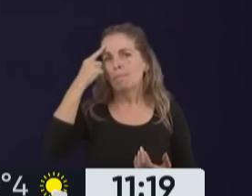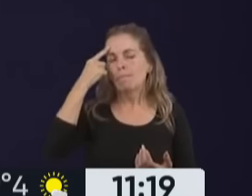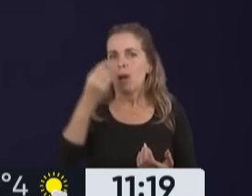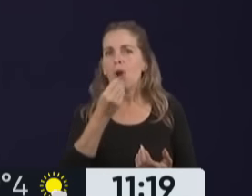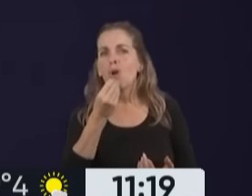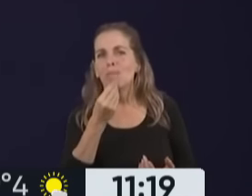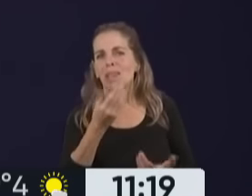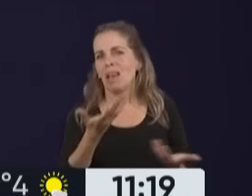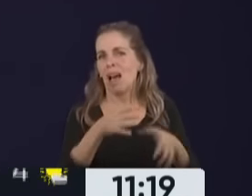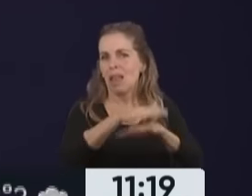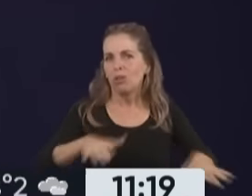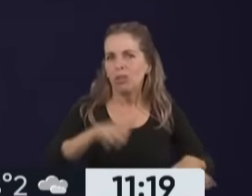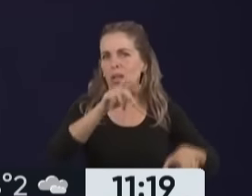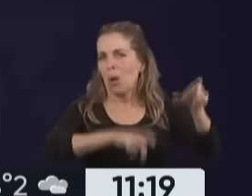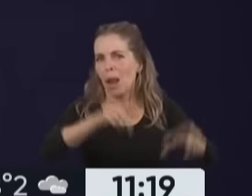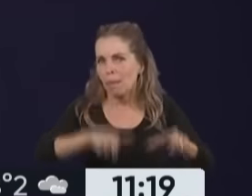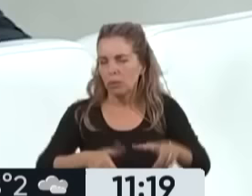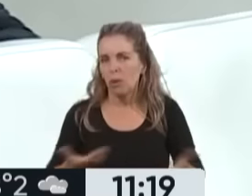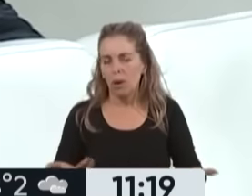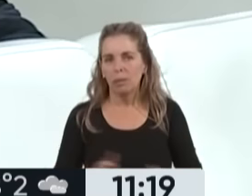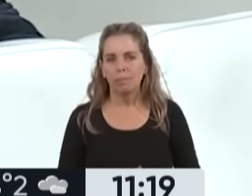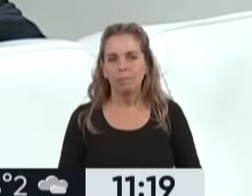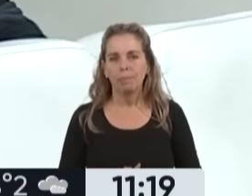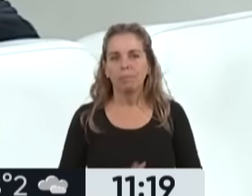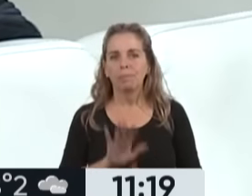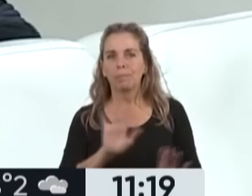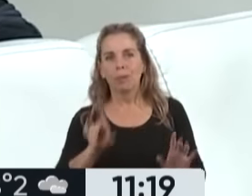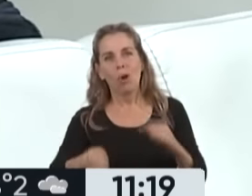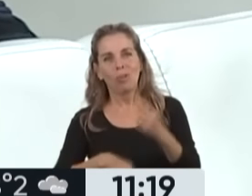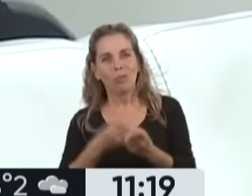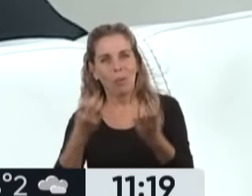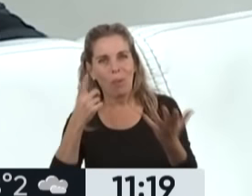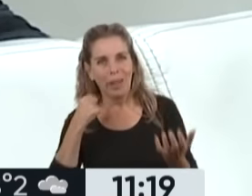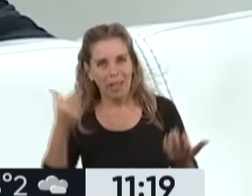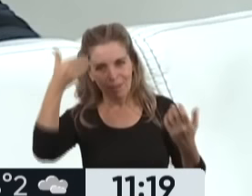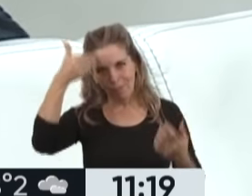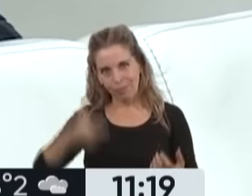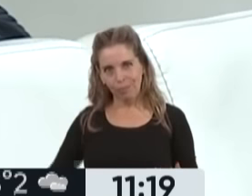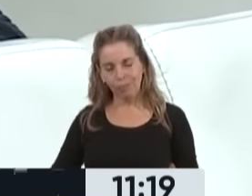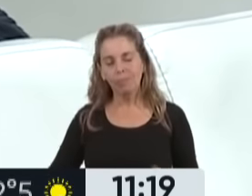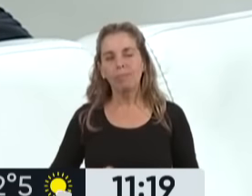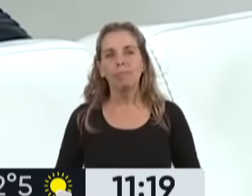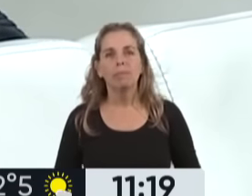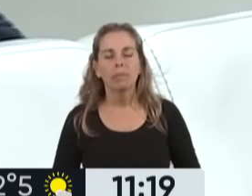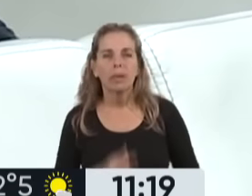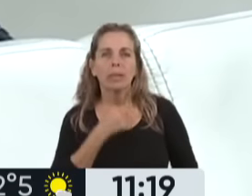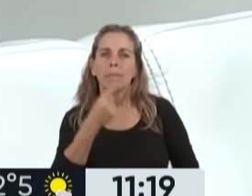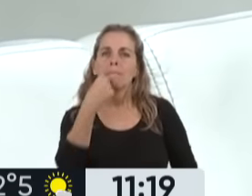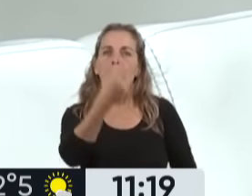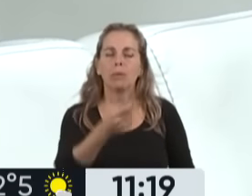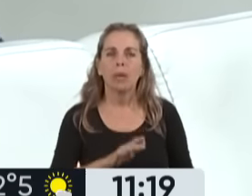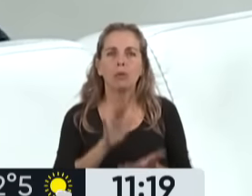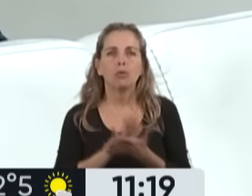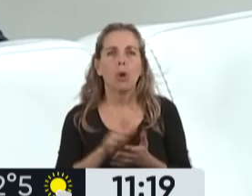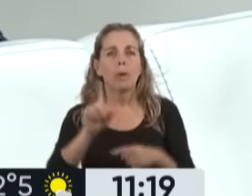plato de comida de la gente. Buenos días, Manuel. ¿Cómo estás? Acá Jonathan Eguer del Destape. Te quería consultar sobre el